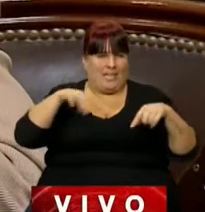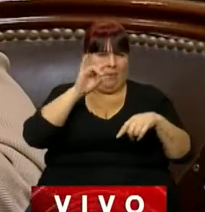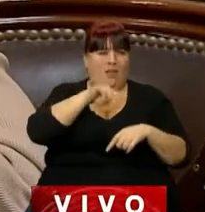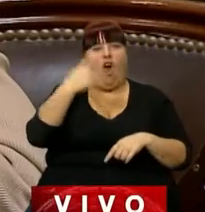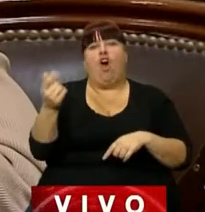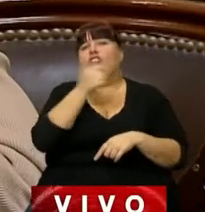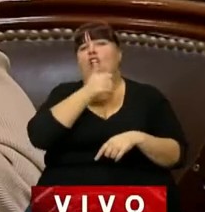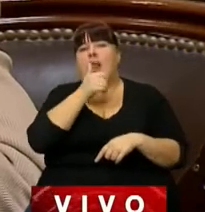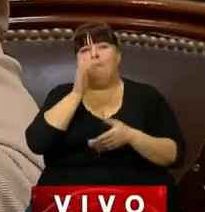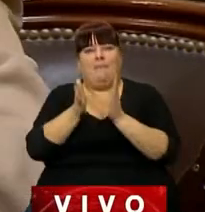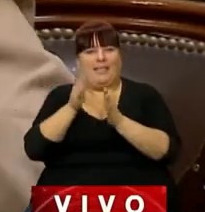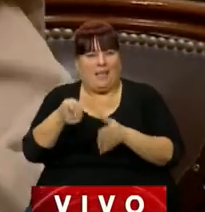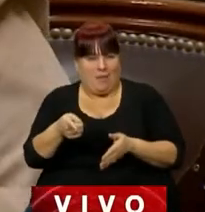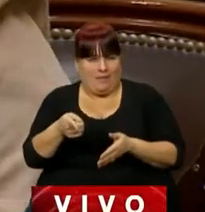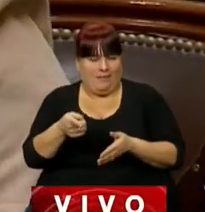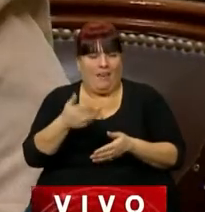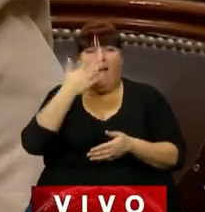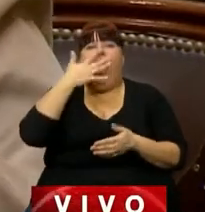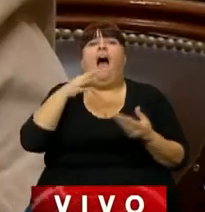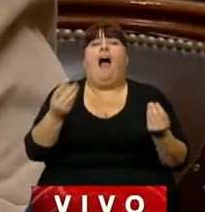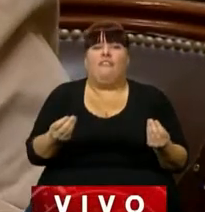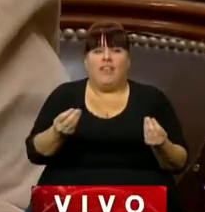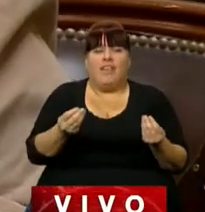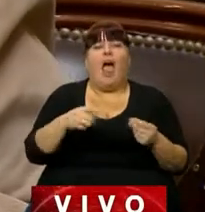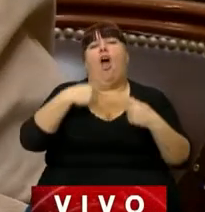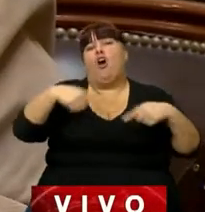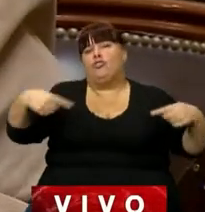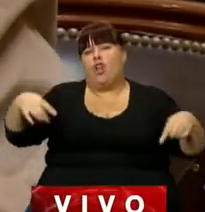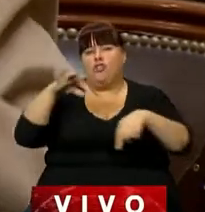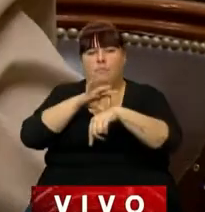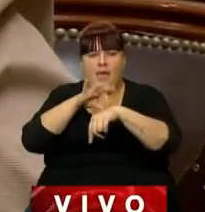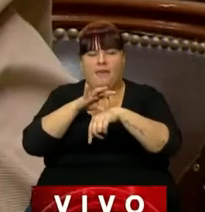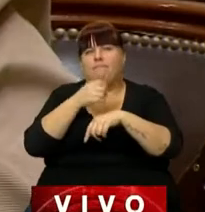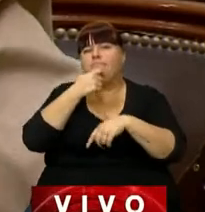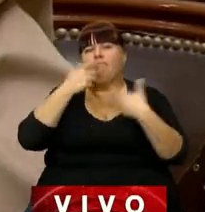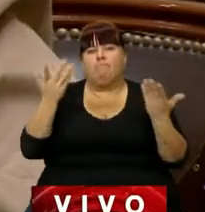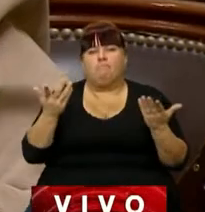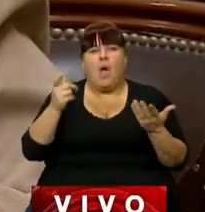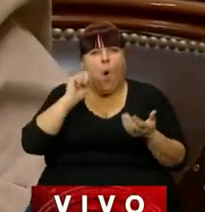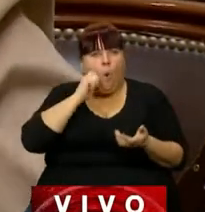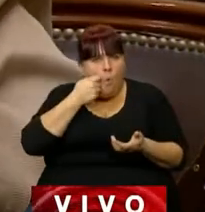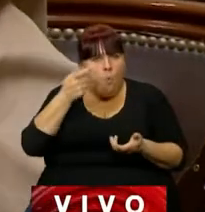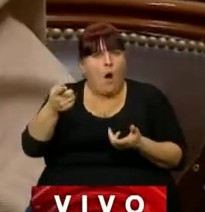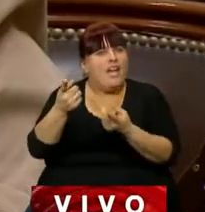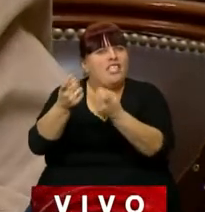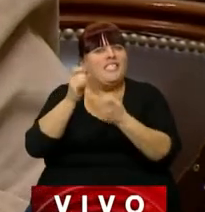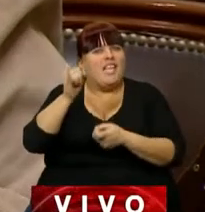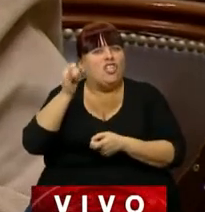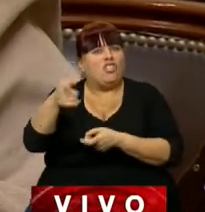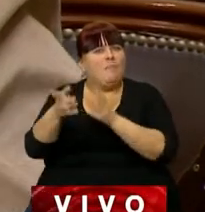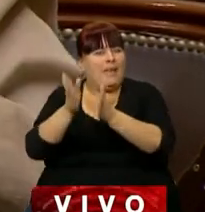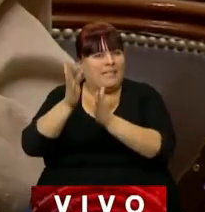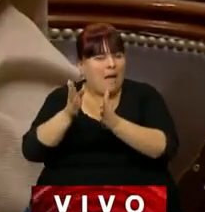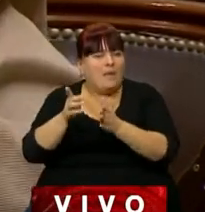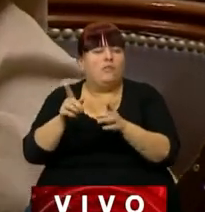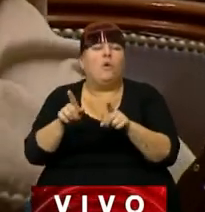la farmacoterapia. Y resulta que después hay prestaciones de una riqueza y de una necesidad